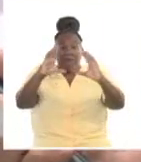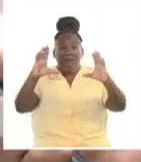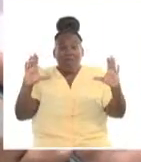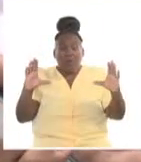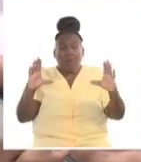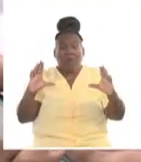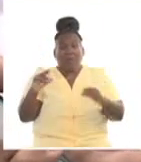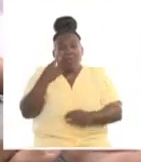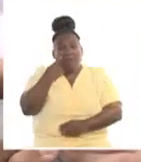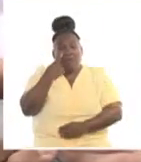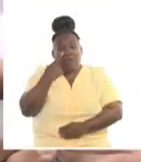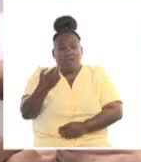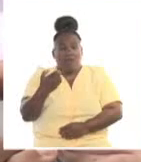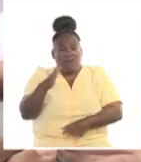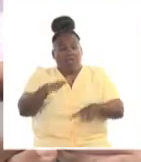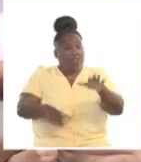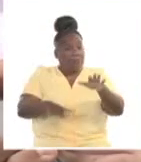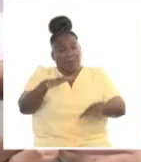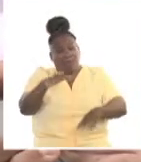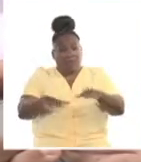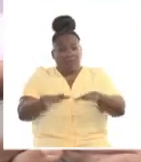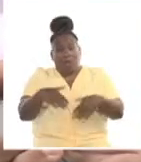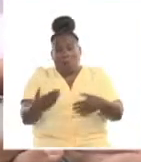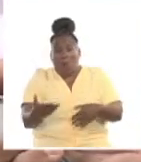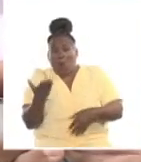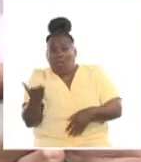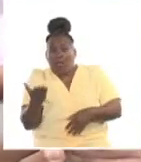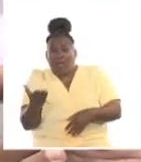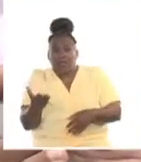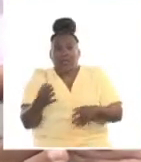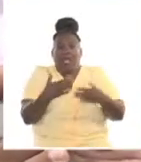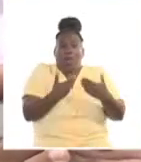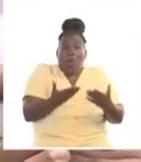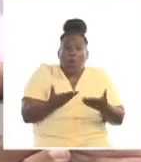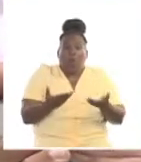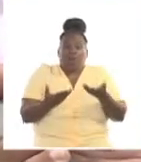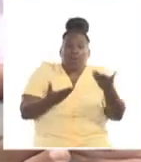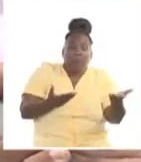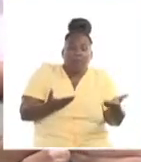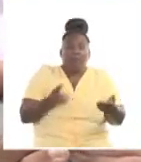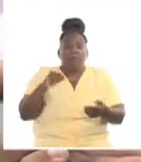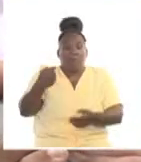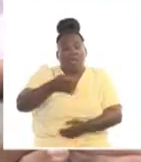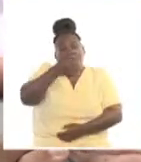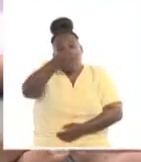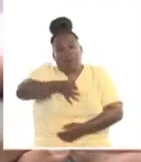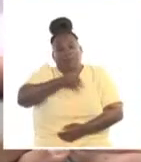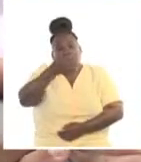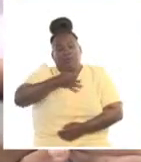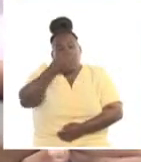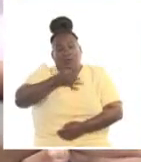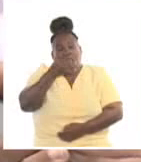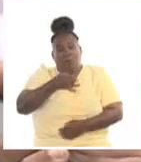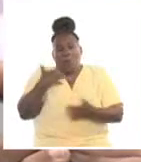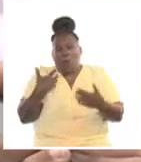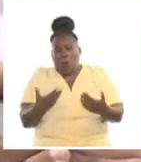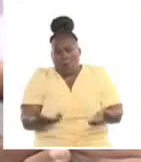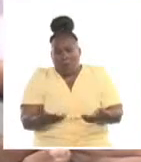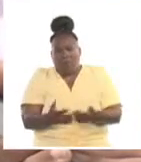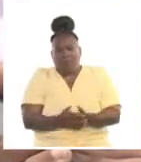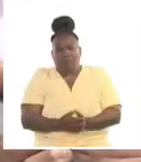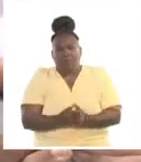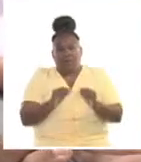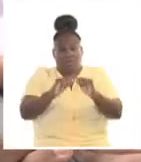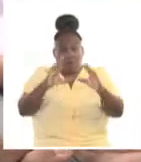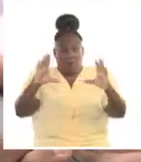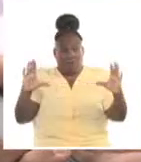que ver, en función del comportamiento que tenga la demanda, el resultado que vamos a tener, y bueno, mañana explicaremos ese resultado que vamos a tener en el caso de la